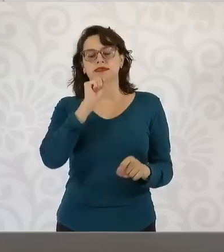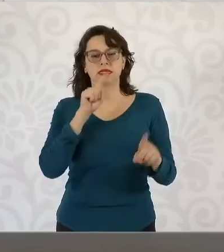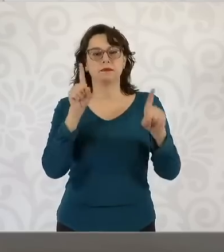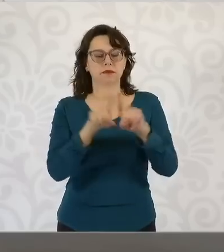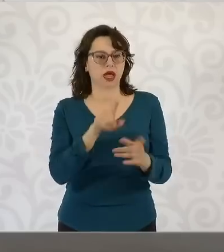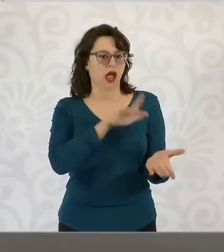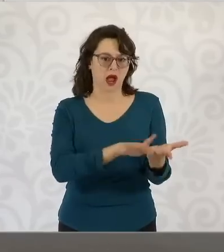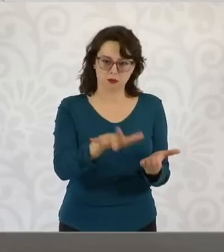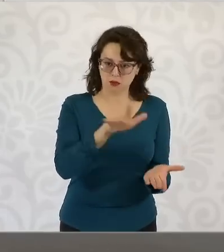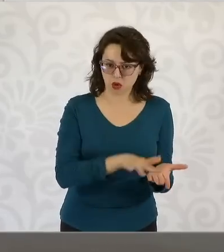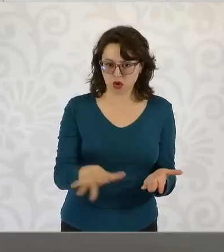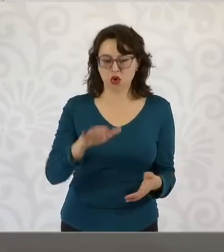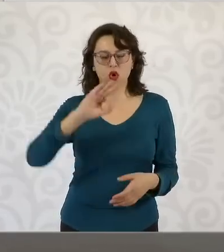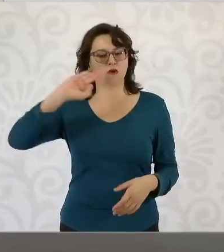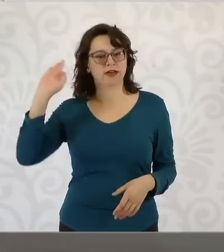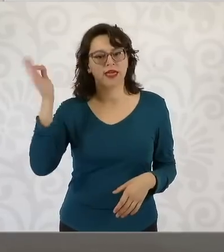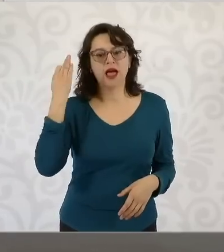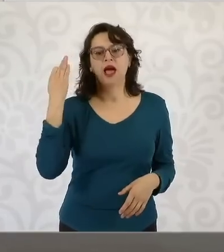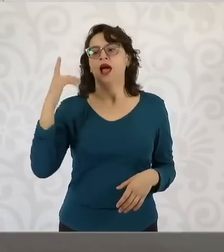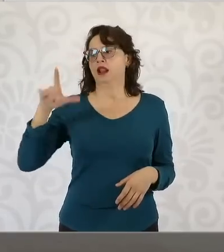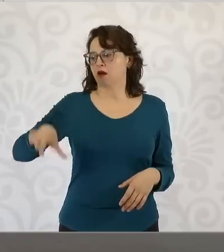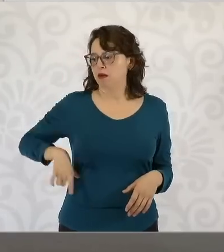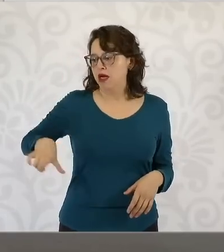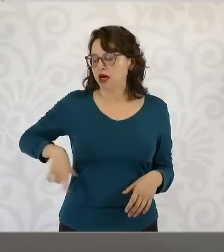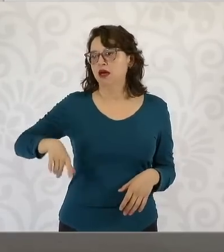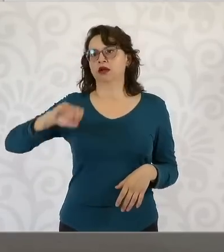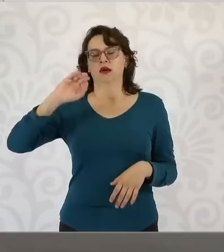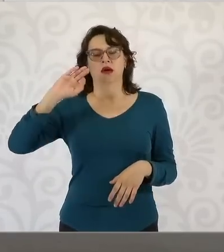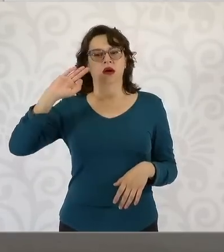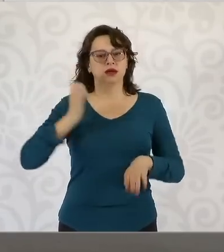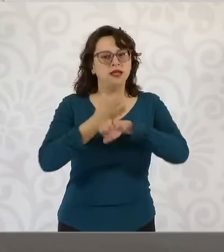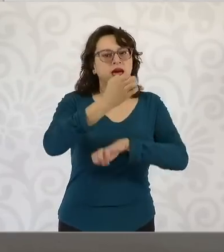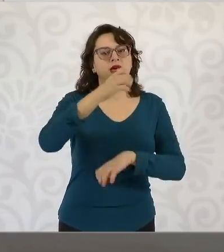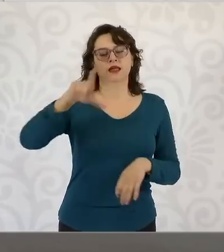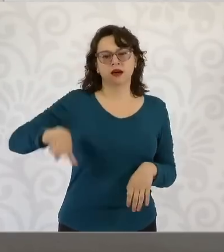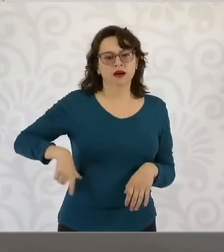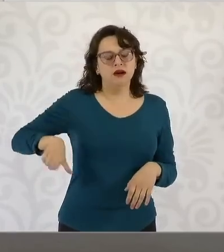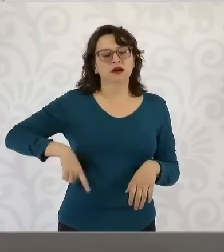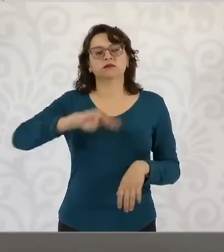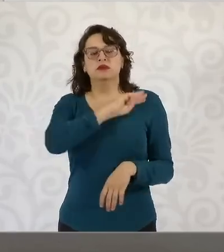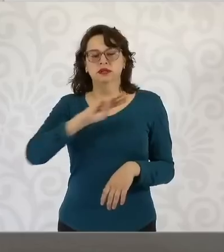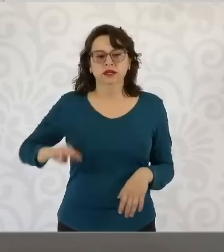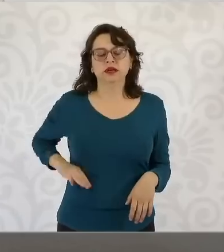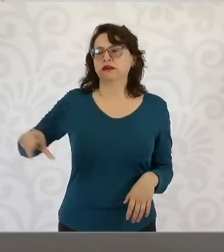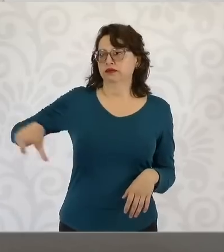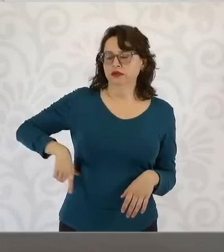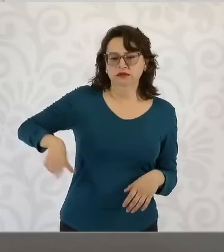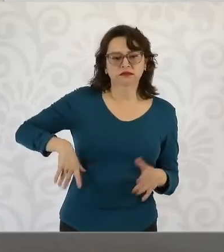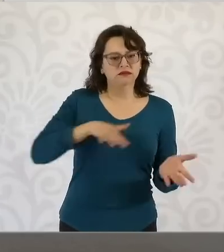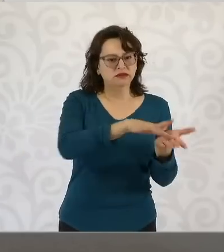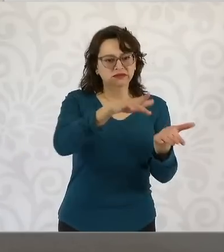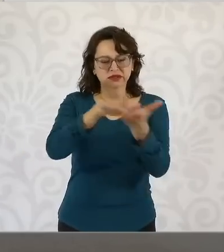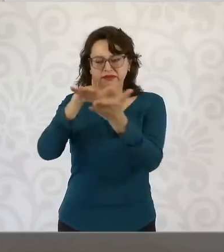municipales o municipal, y una serie de respaldos para facilitar que la inversión llegue ahí. ¿Qué inversión esperamos que